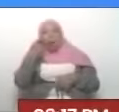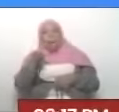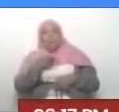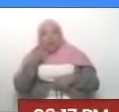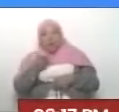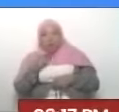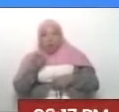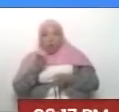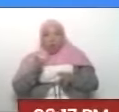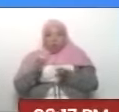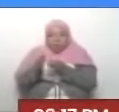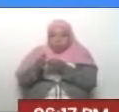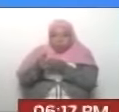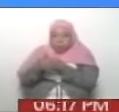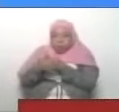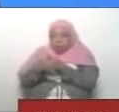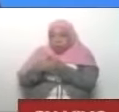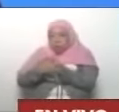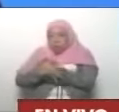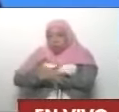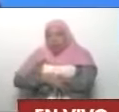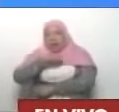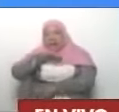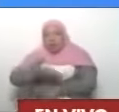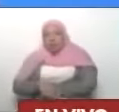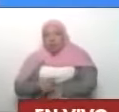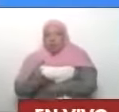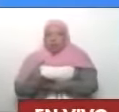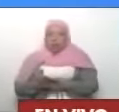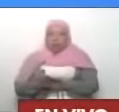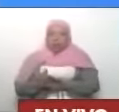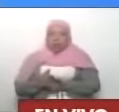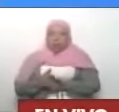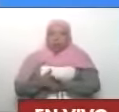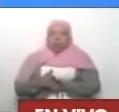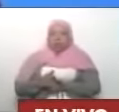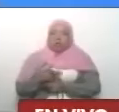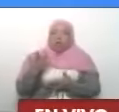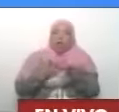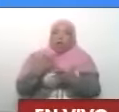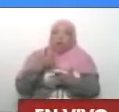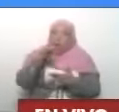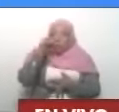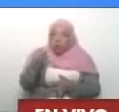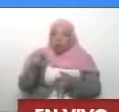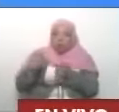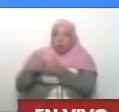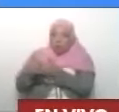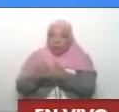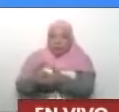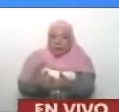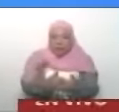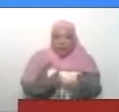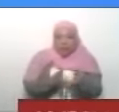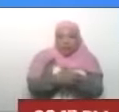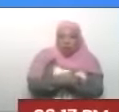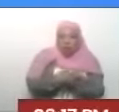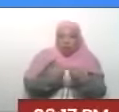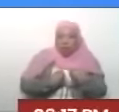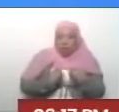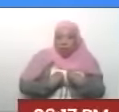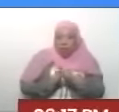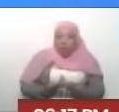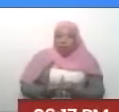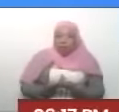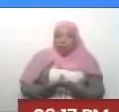época a mediatizar la historia y mediatizan a Zamora, lo persiguen, etcétera, etcétera. Y